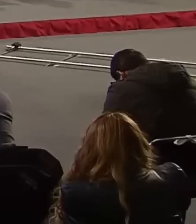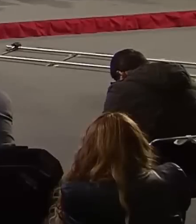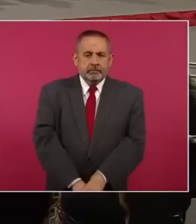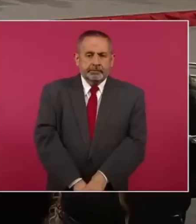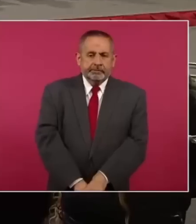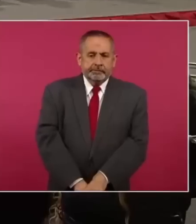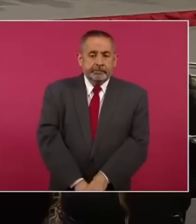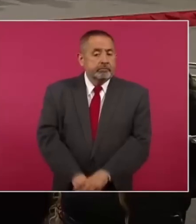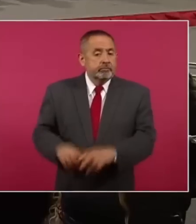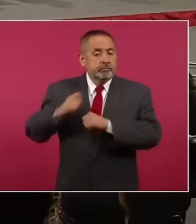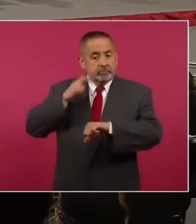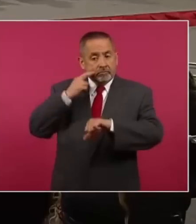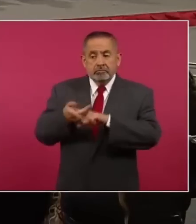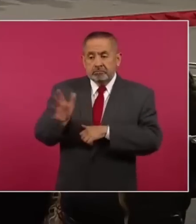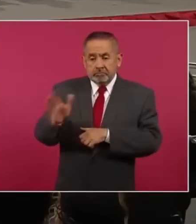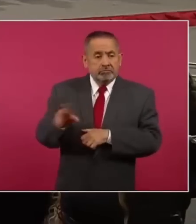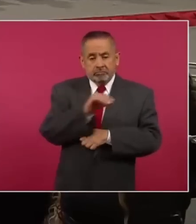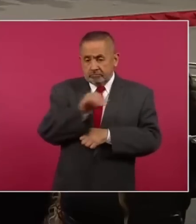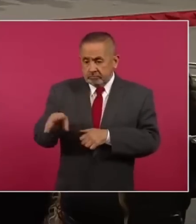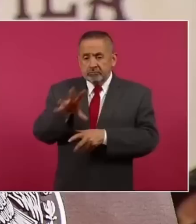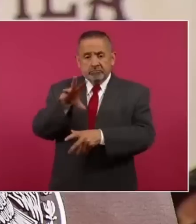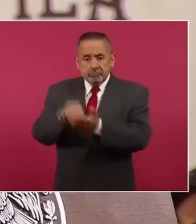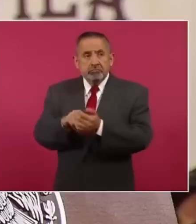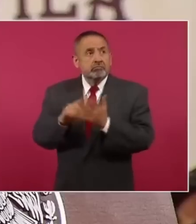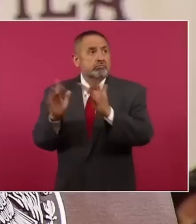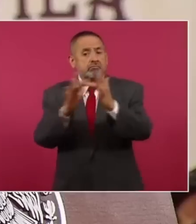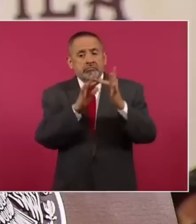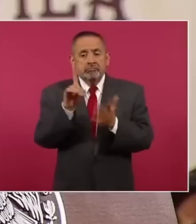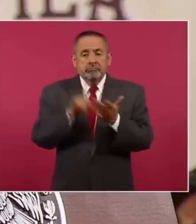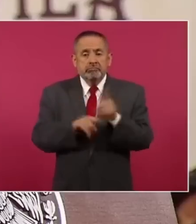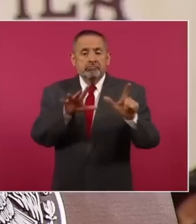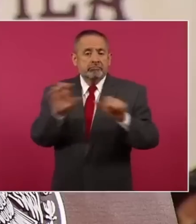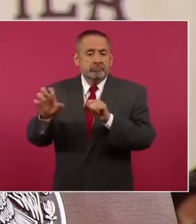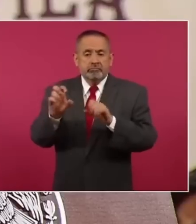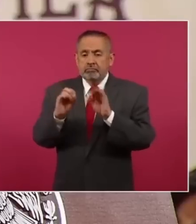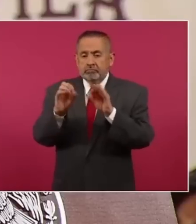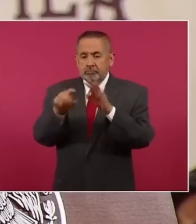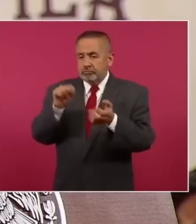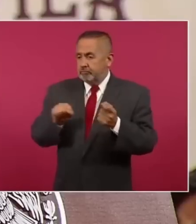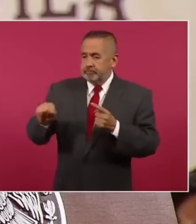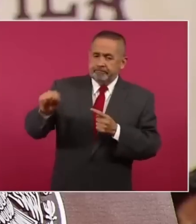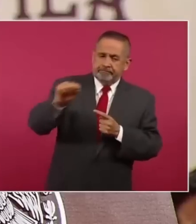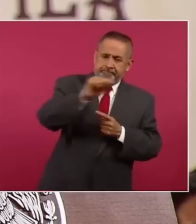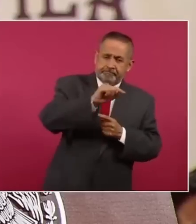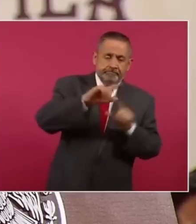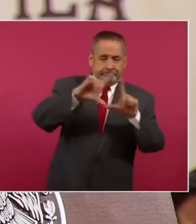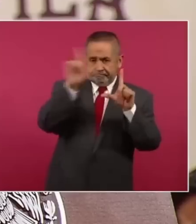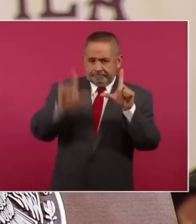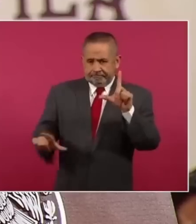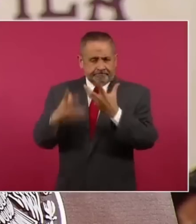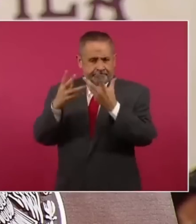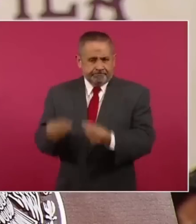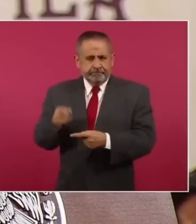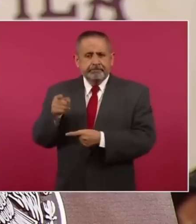para el Bienestar, institución que cuenta con una red de 1.700 sucursales en todo el territorio nacional y